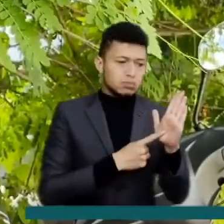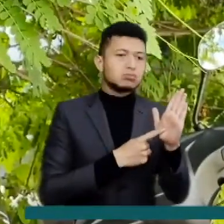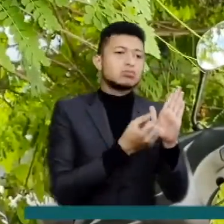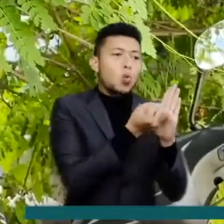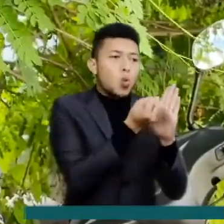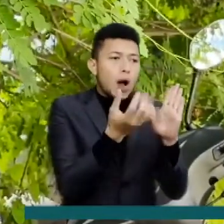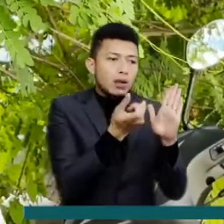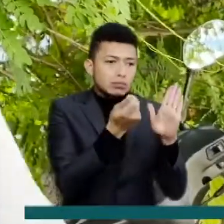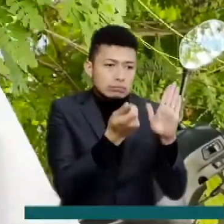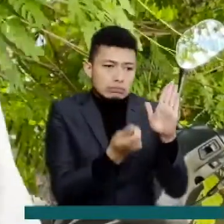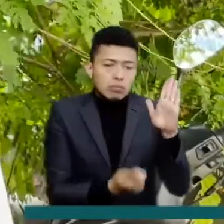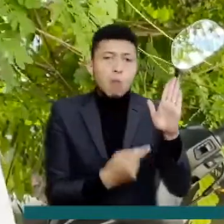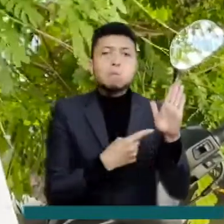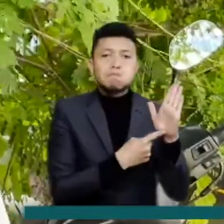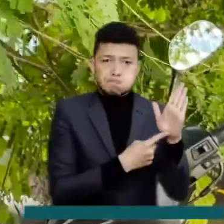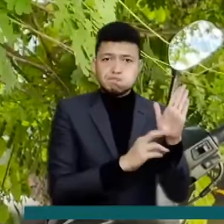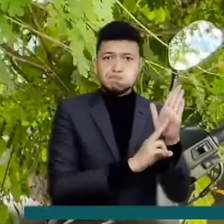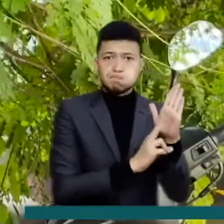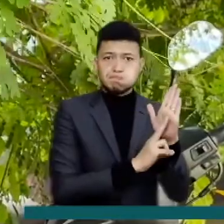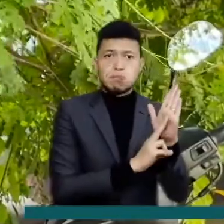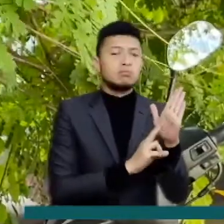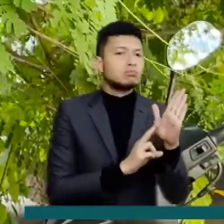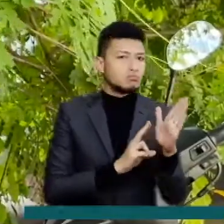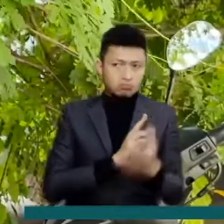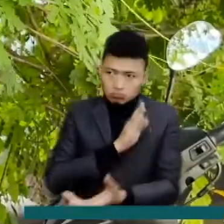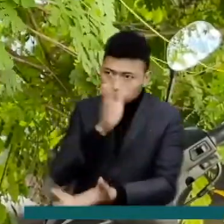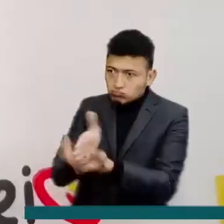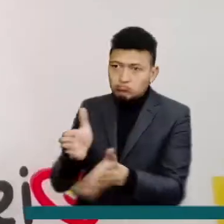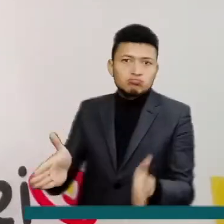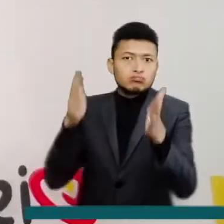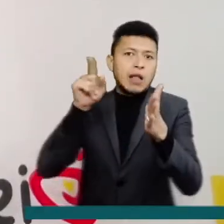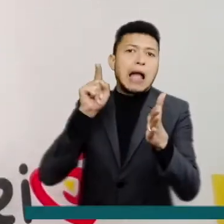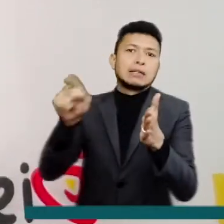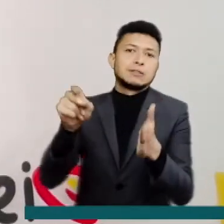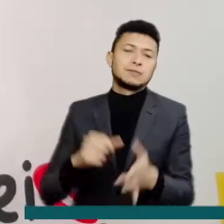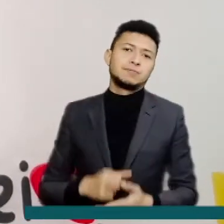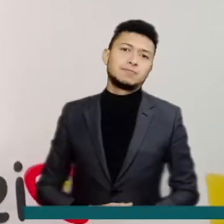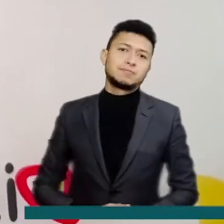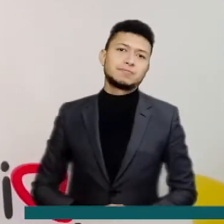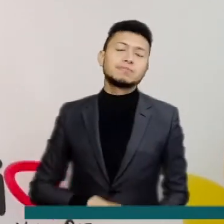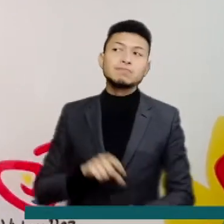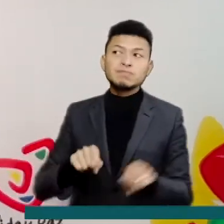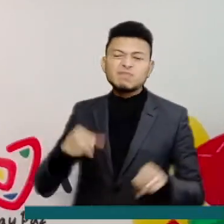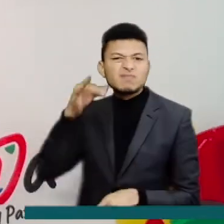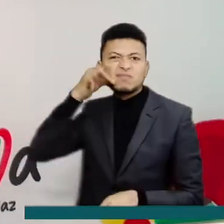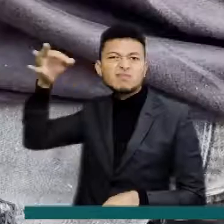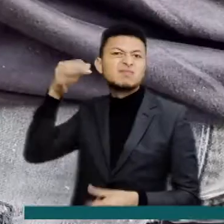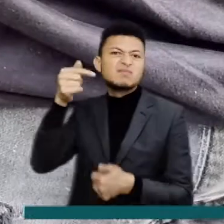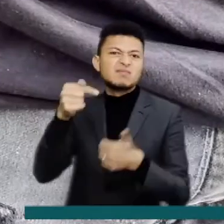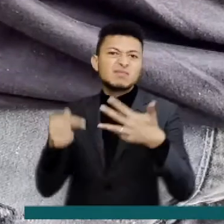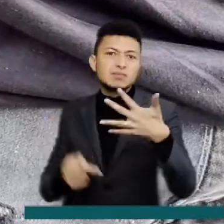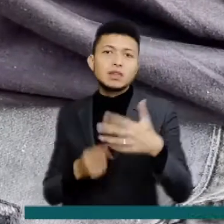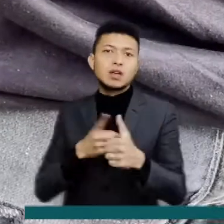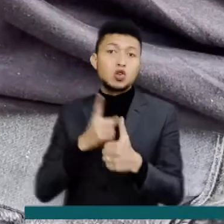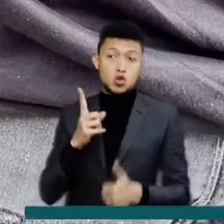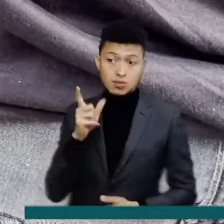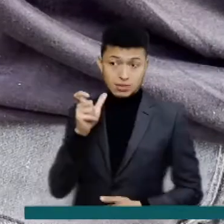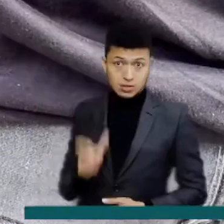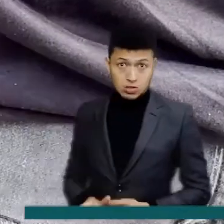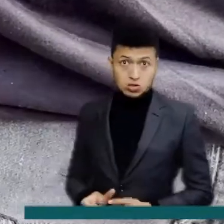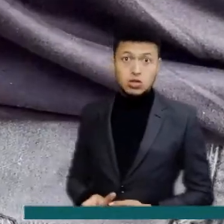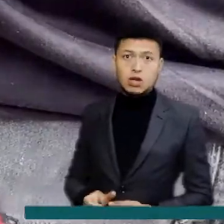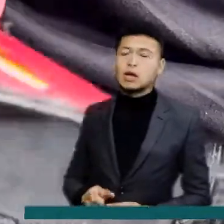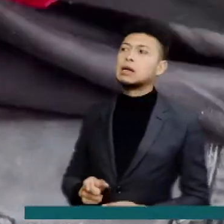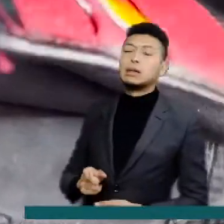tarifas y estos se tramitan directamente en nuestras instalaciones. Entre los casos que se han reportado a esta dependencia se resalta el de una persona